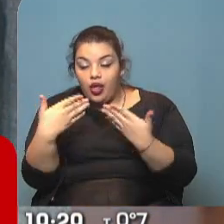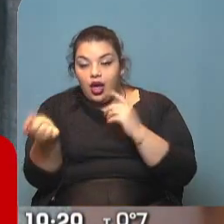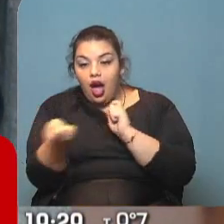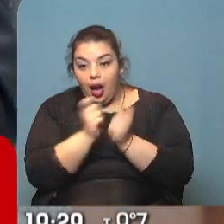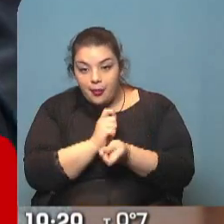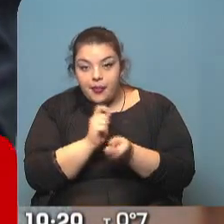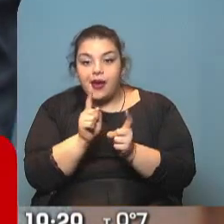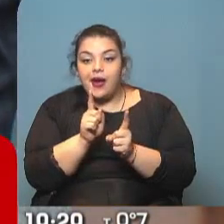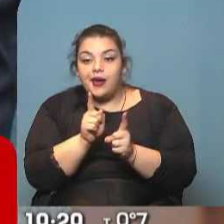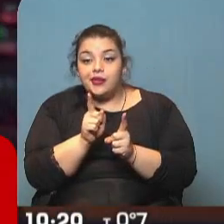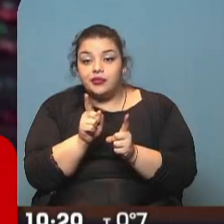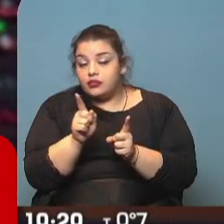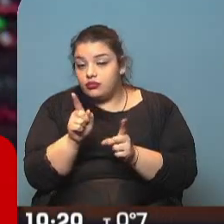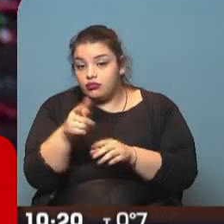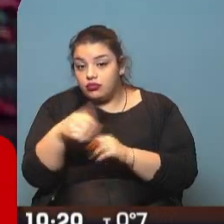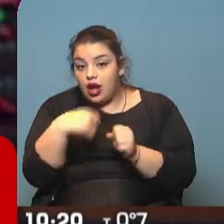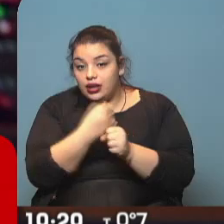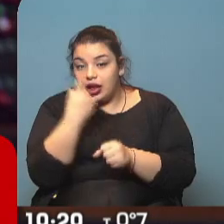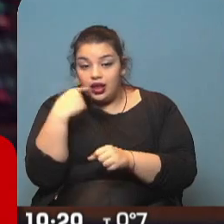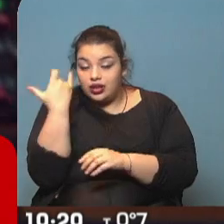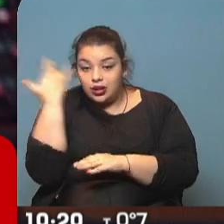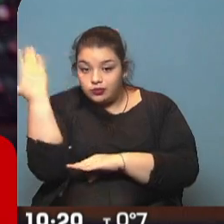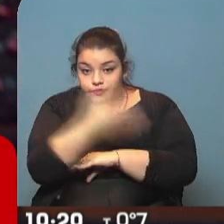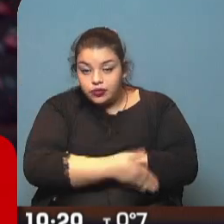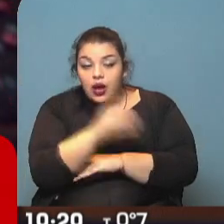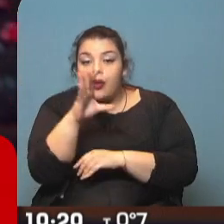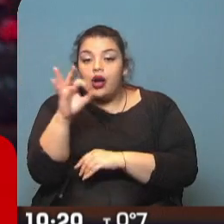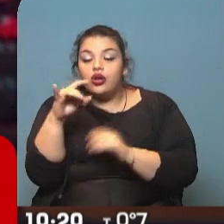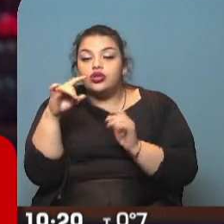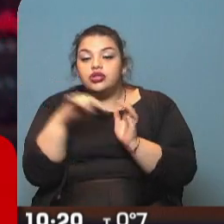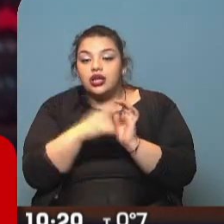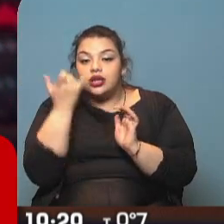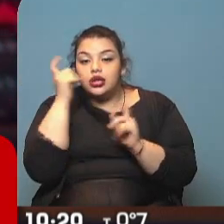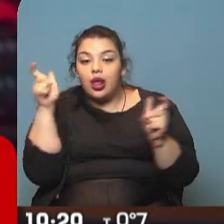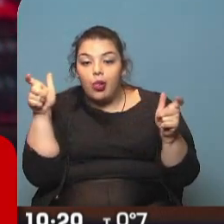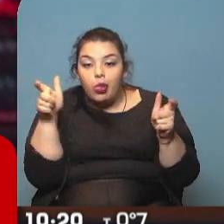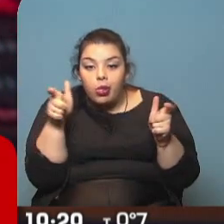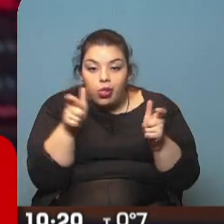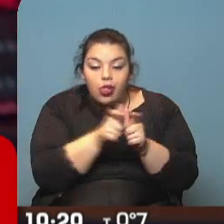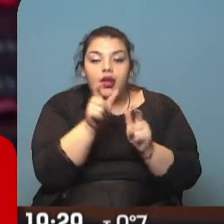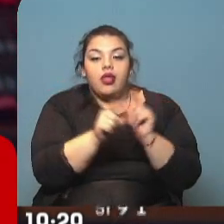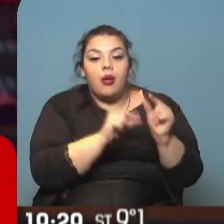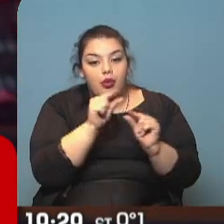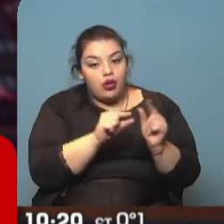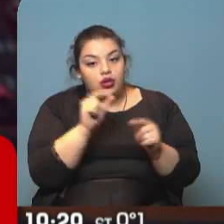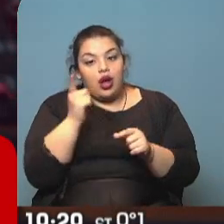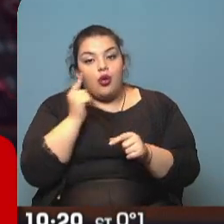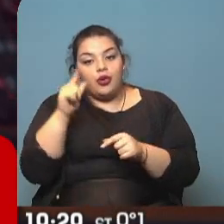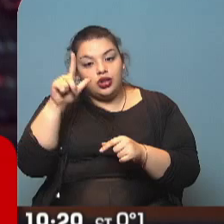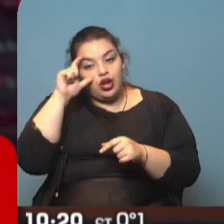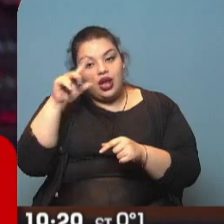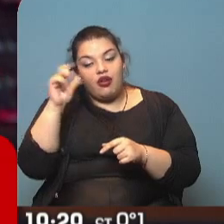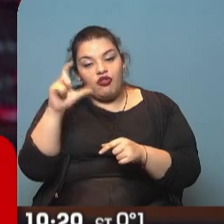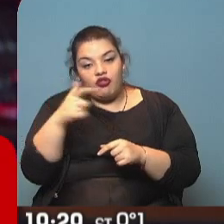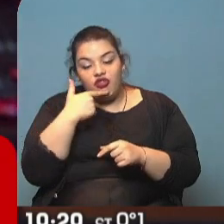tensión el día del vencimiento? Bueno, ahí hay tres factores. El Banco Central la viene reduciendo, viene recomprando Lebacs a tasas más altas y